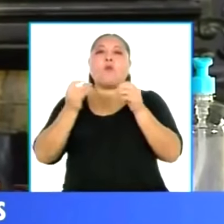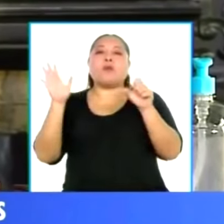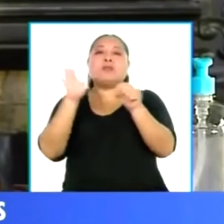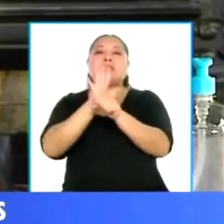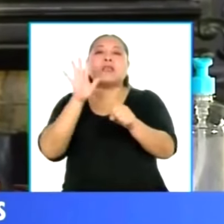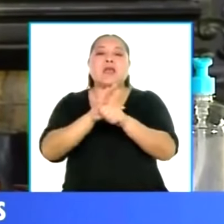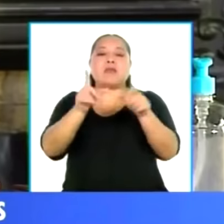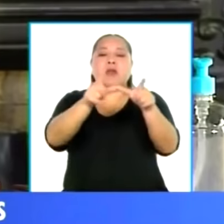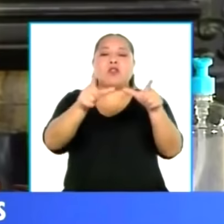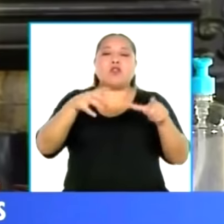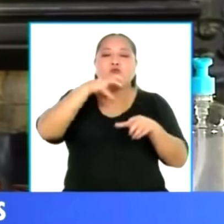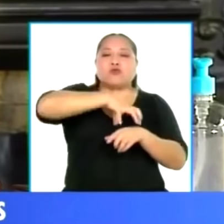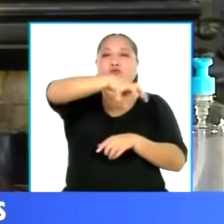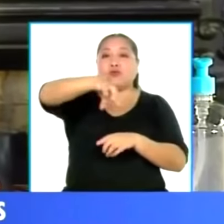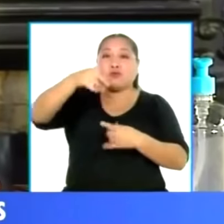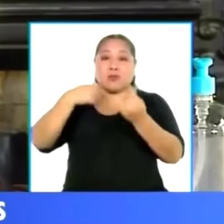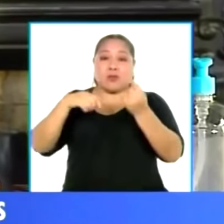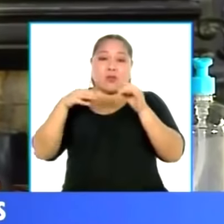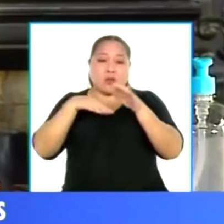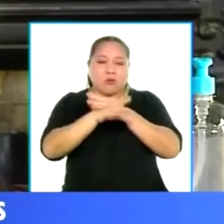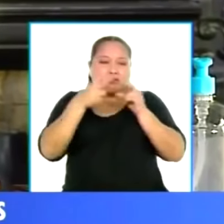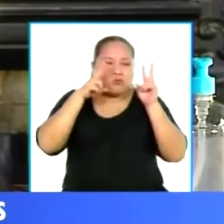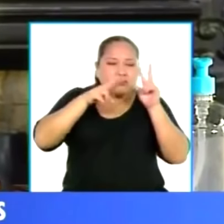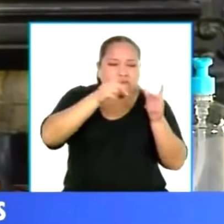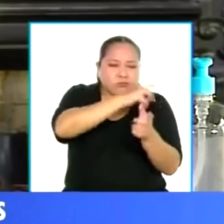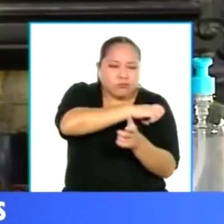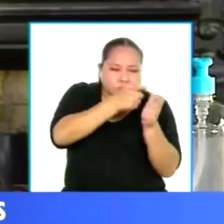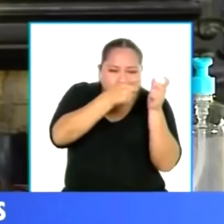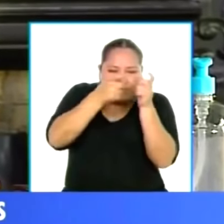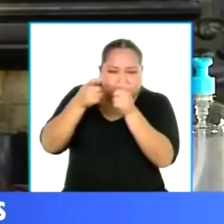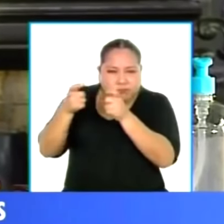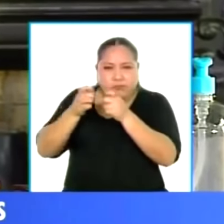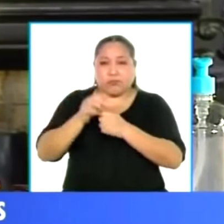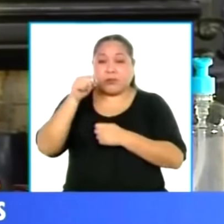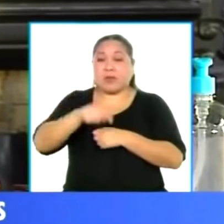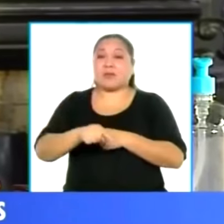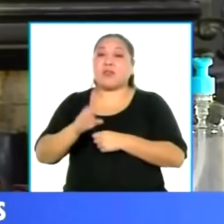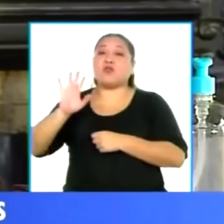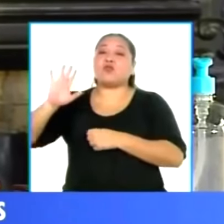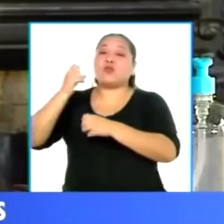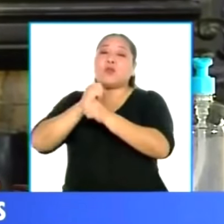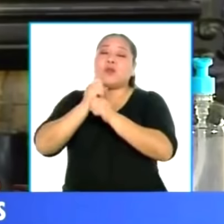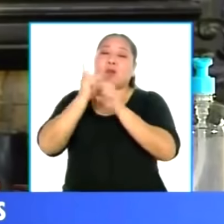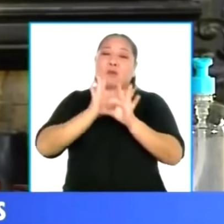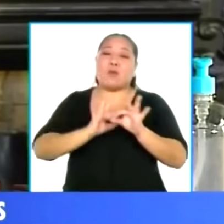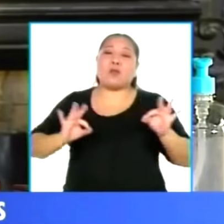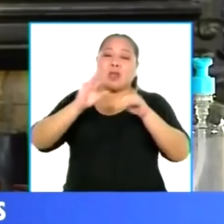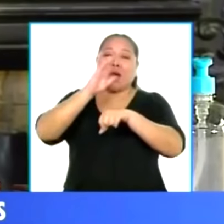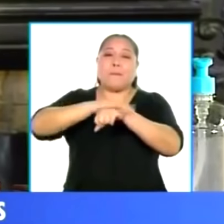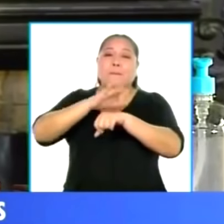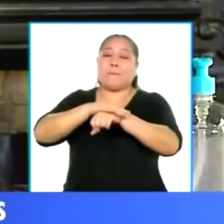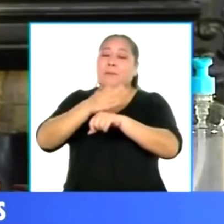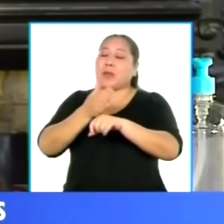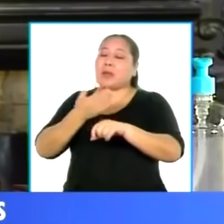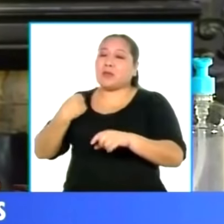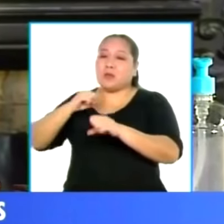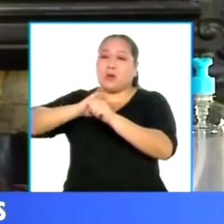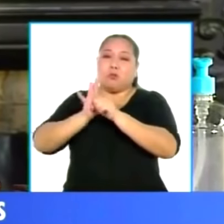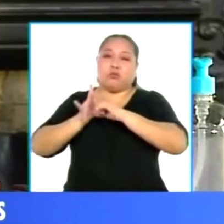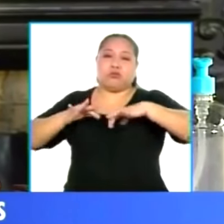déjanos tus comentarios que lo que opinas de estas medidas impuestas por el gobierno suscríbete a este canal recuerda activa la